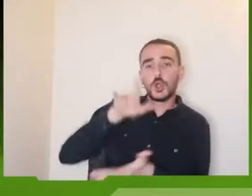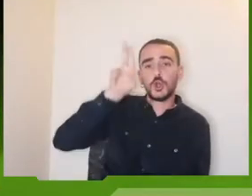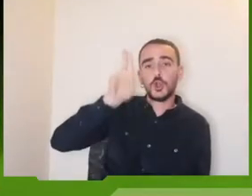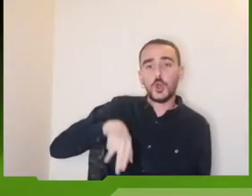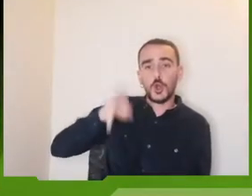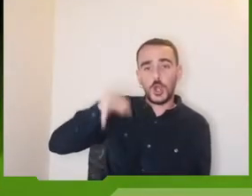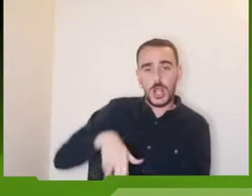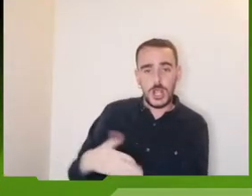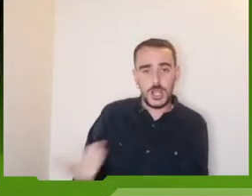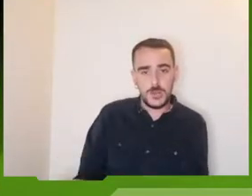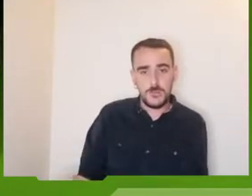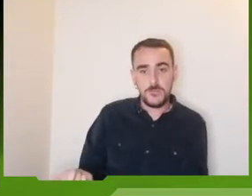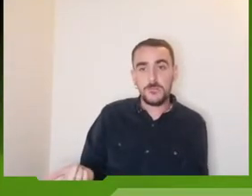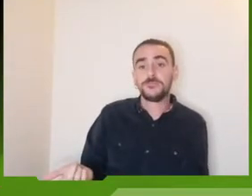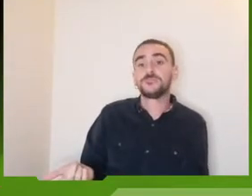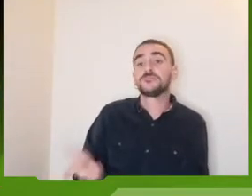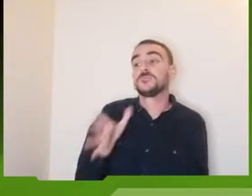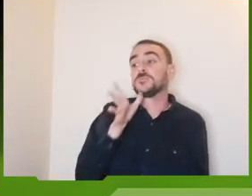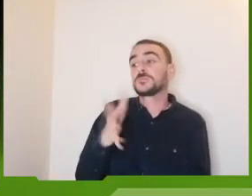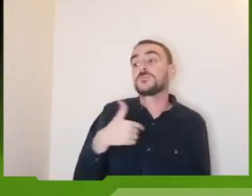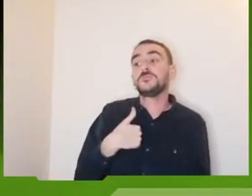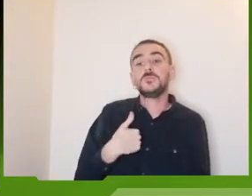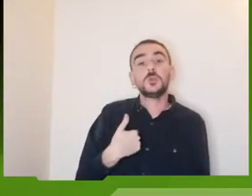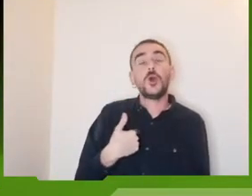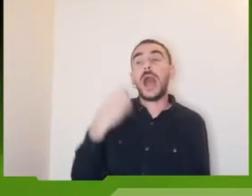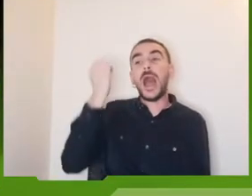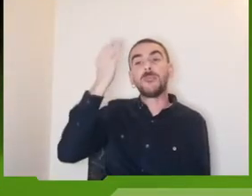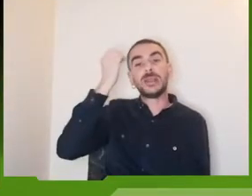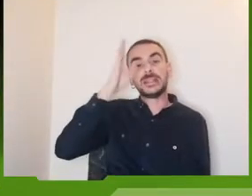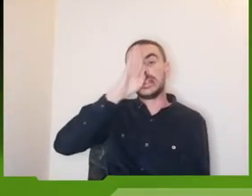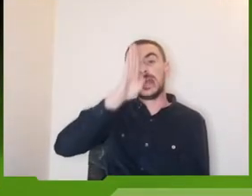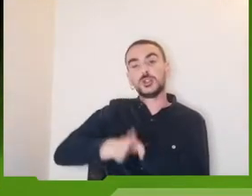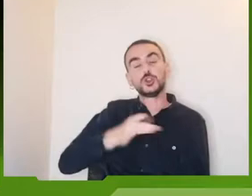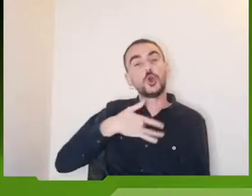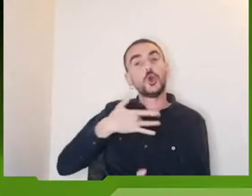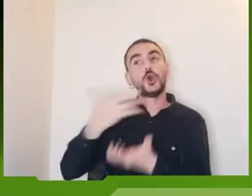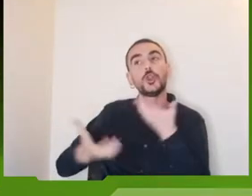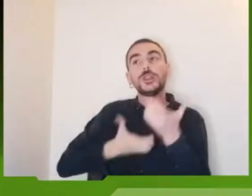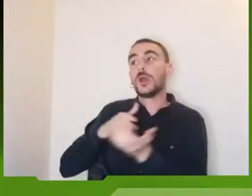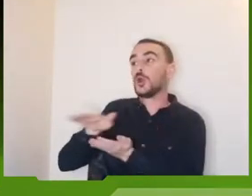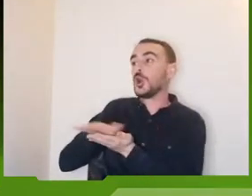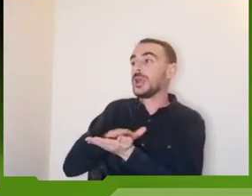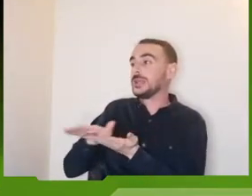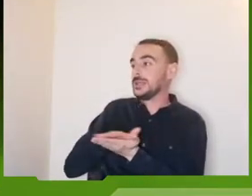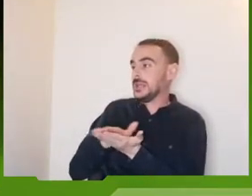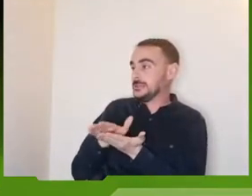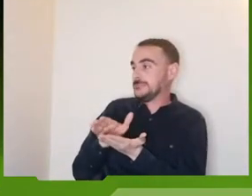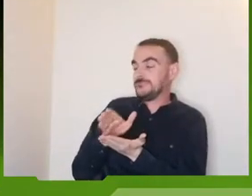yo aprendí a cocinar yo a vegano. Entonces, yo me suena como que la gente me diga